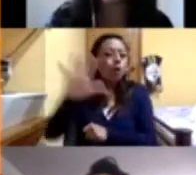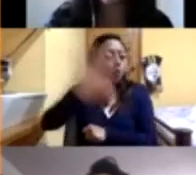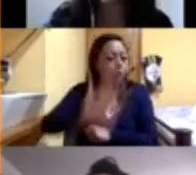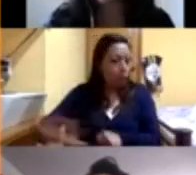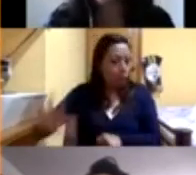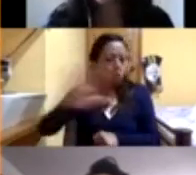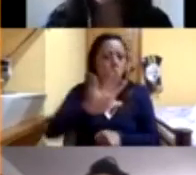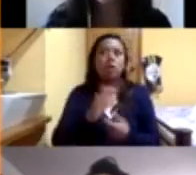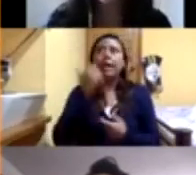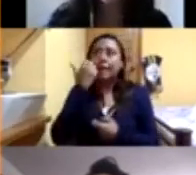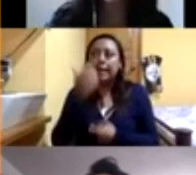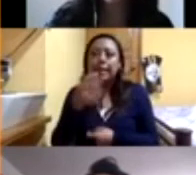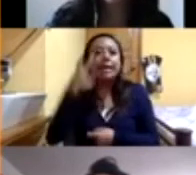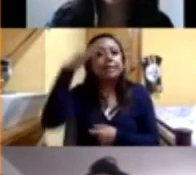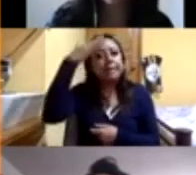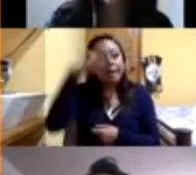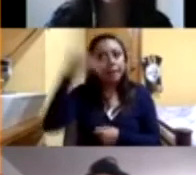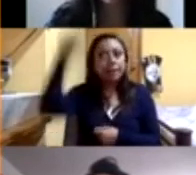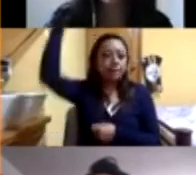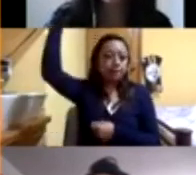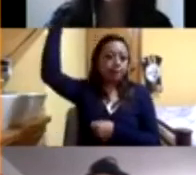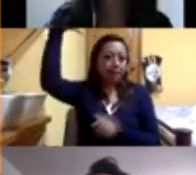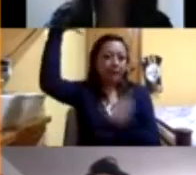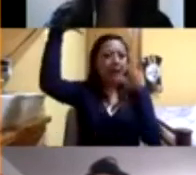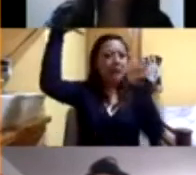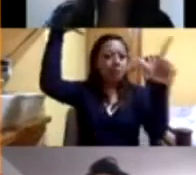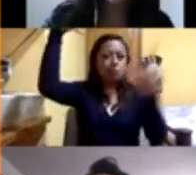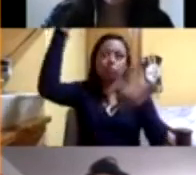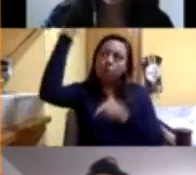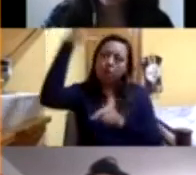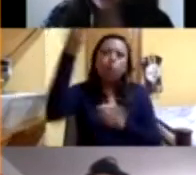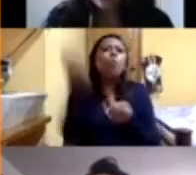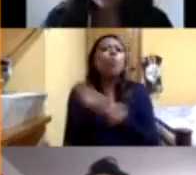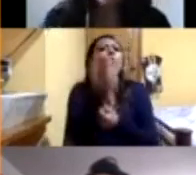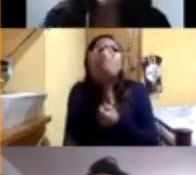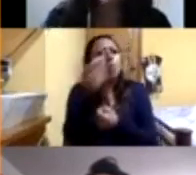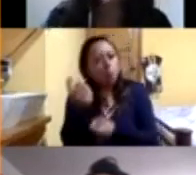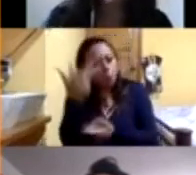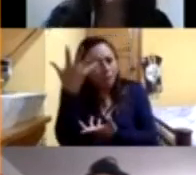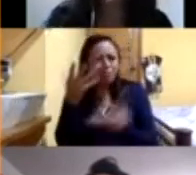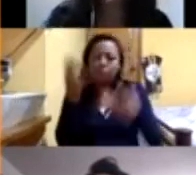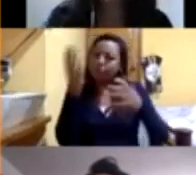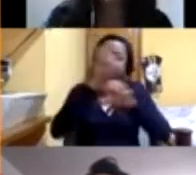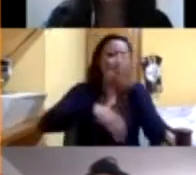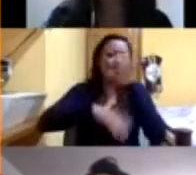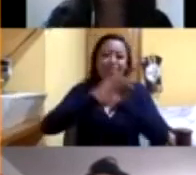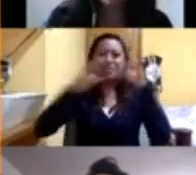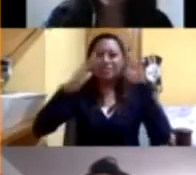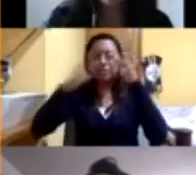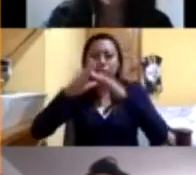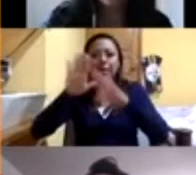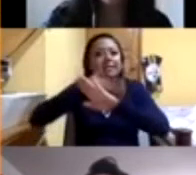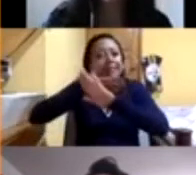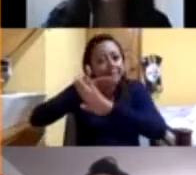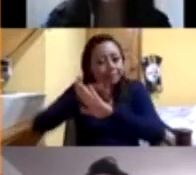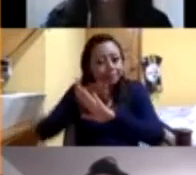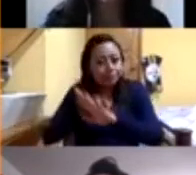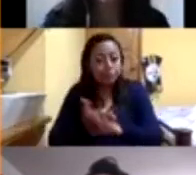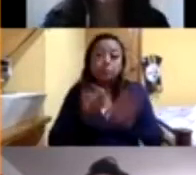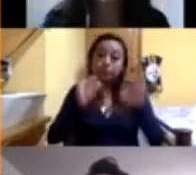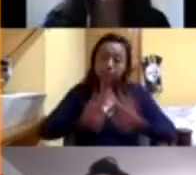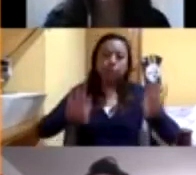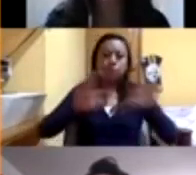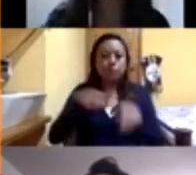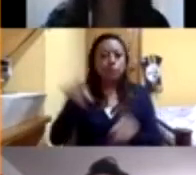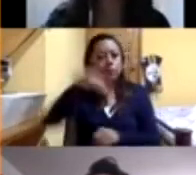costo, construcciones que le afectaban en su domicilio. Entonces, es importante que ustedes puedan compartir